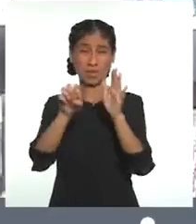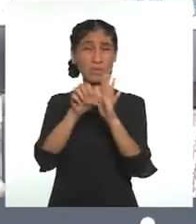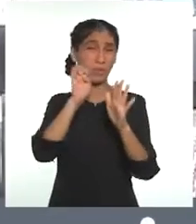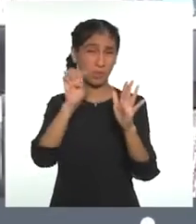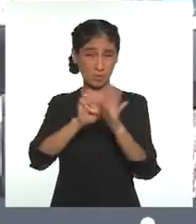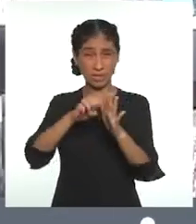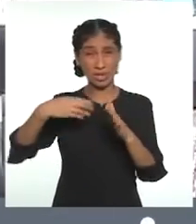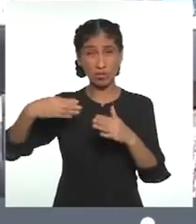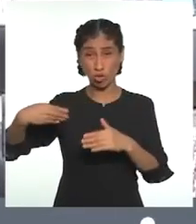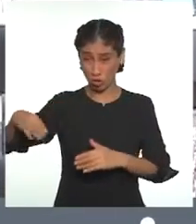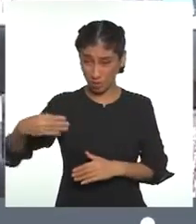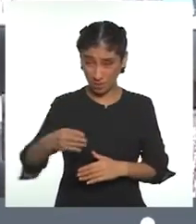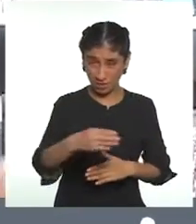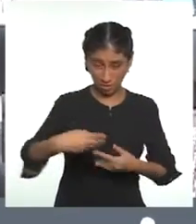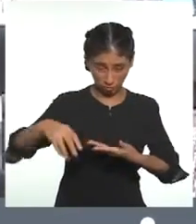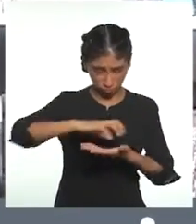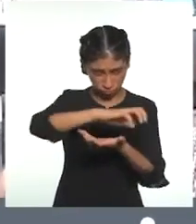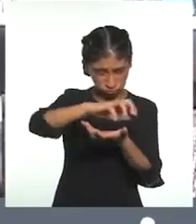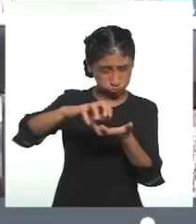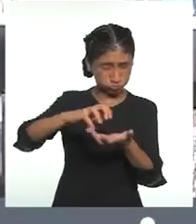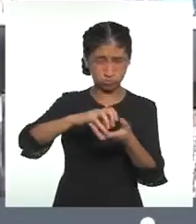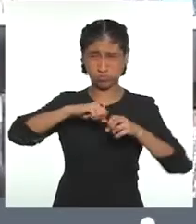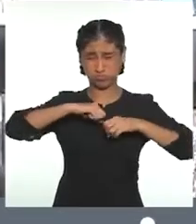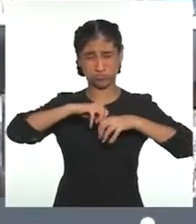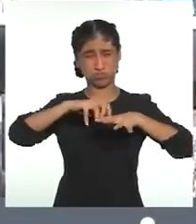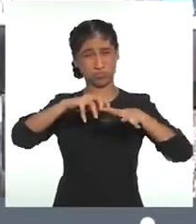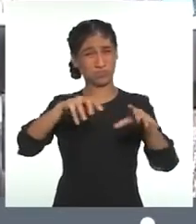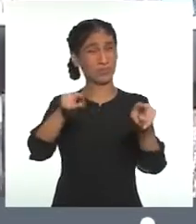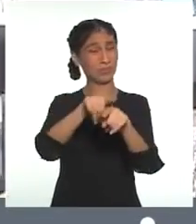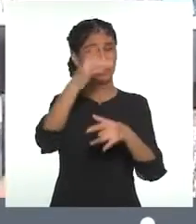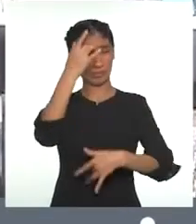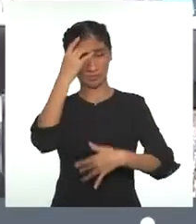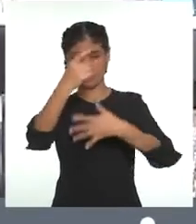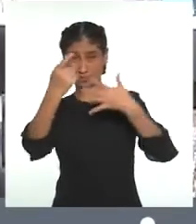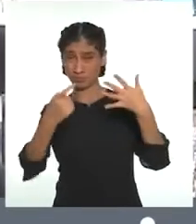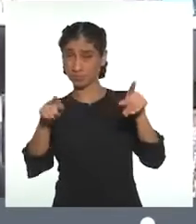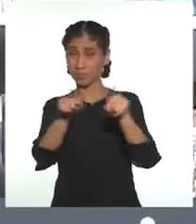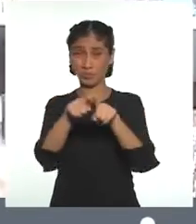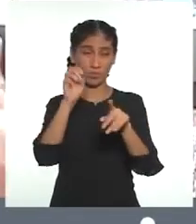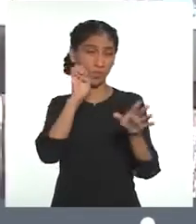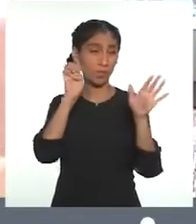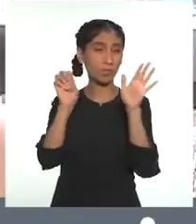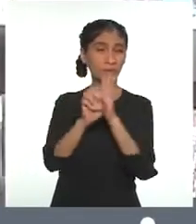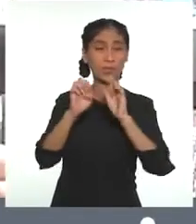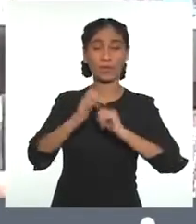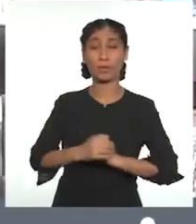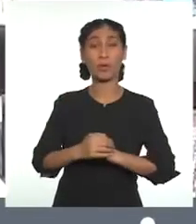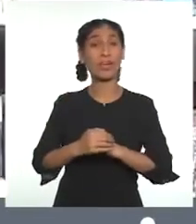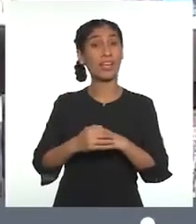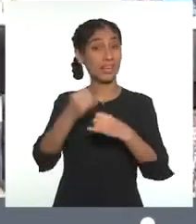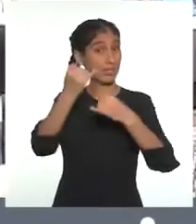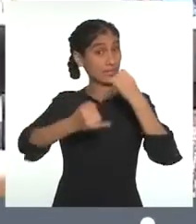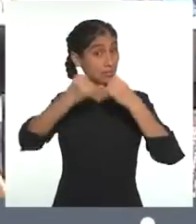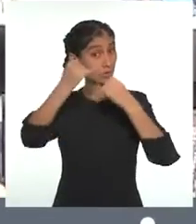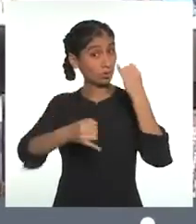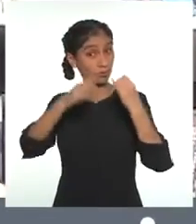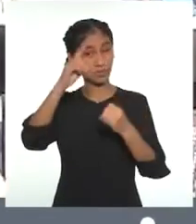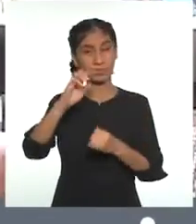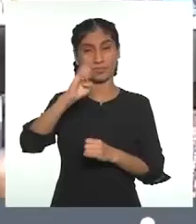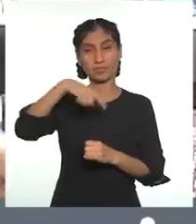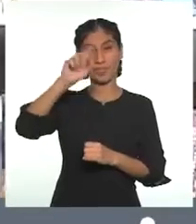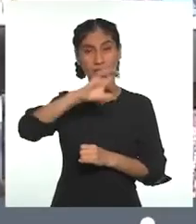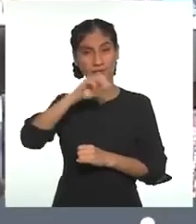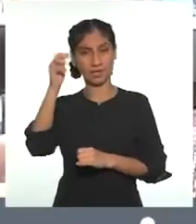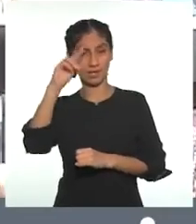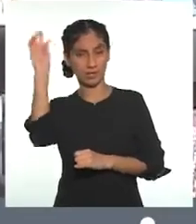exportación de pescado, el comercio de alimentos y la industria turística. Por ejemplo, en las últimas décadas el